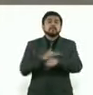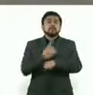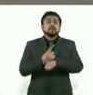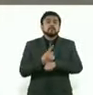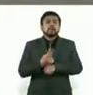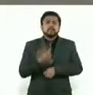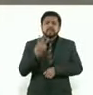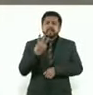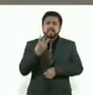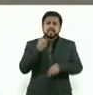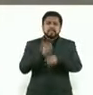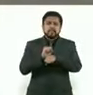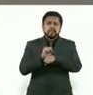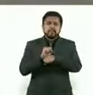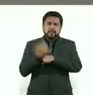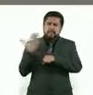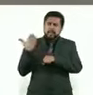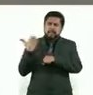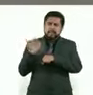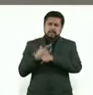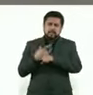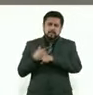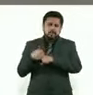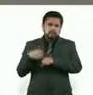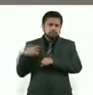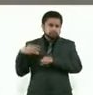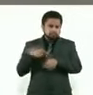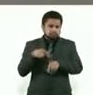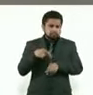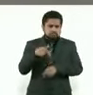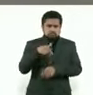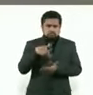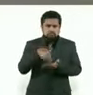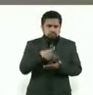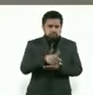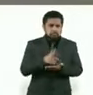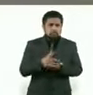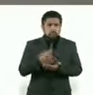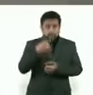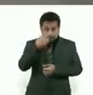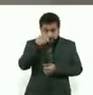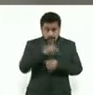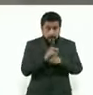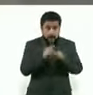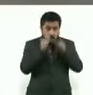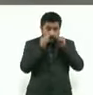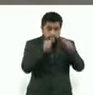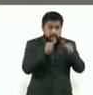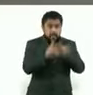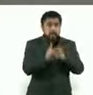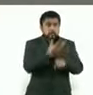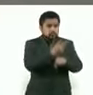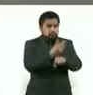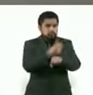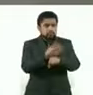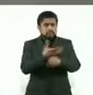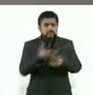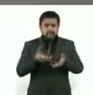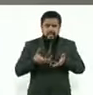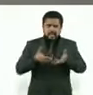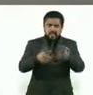prácticamente 3 semanas informando de este programa de atención al bacheo de la ciudad después de las